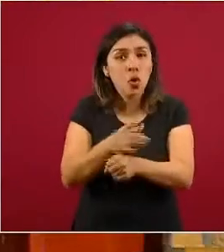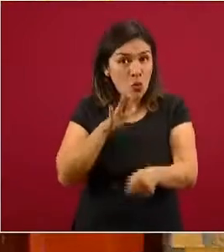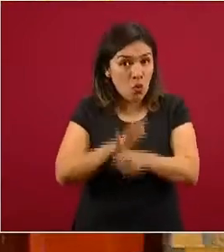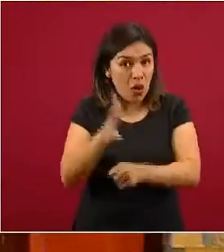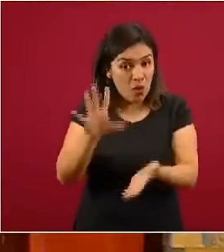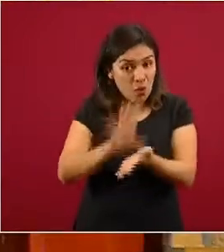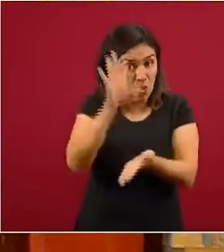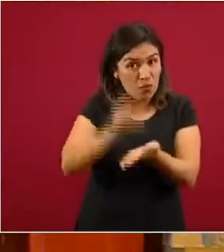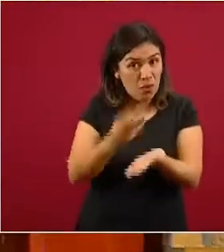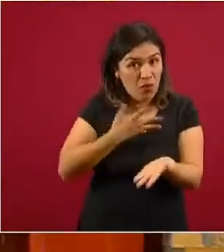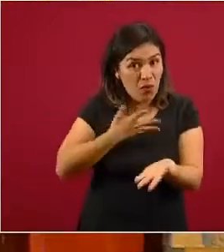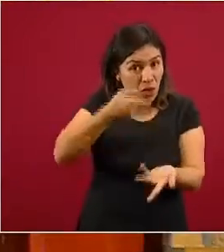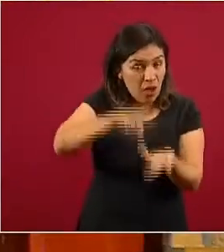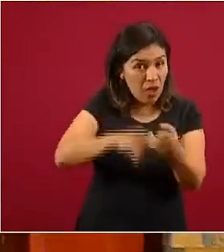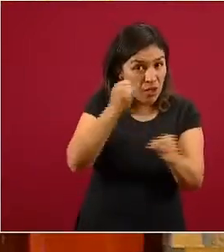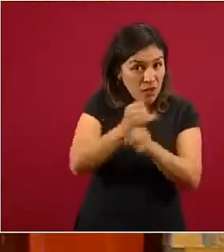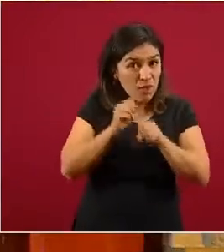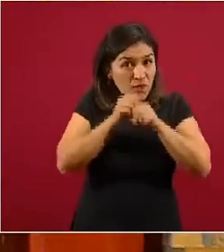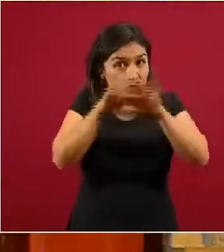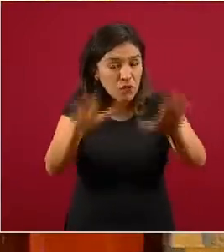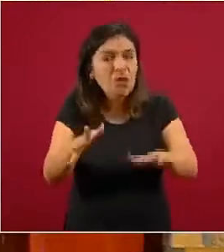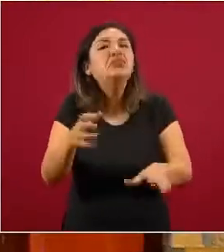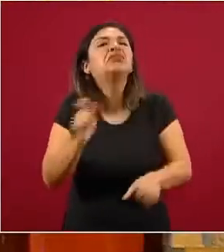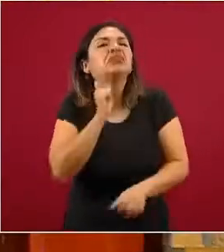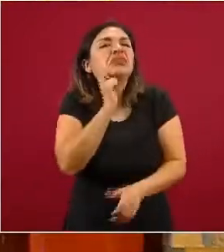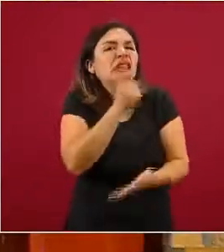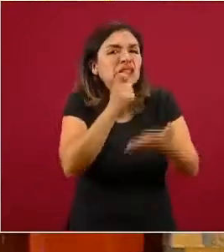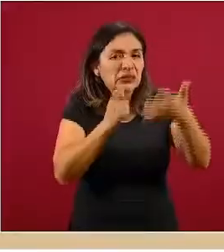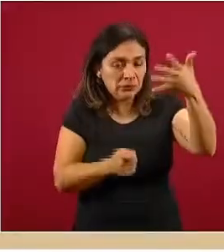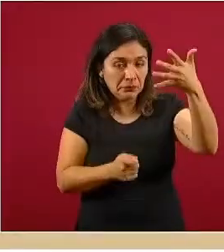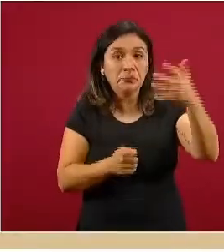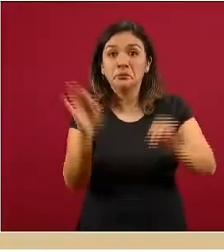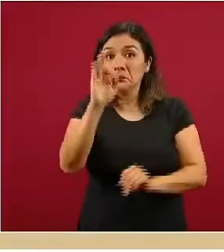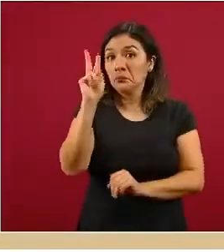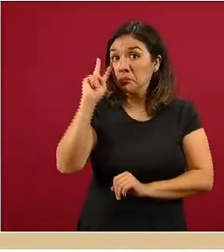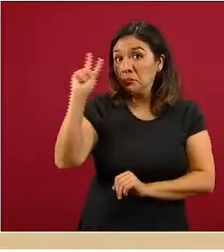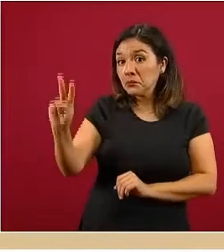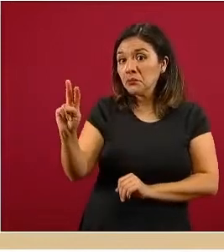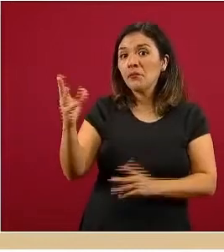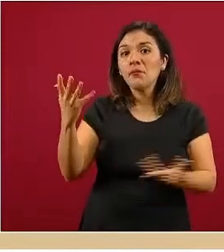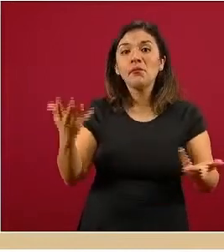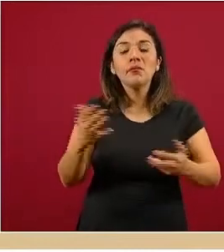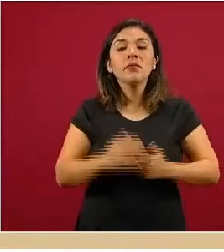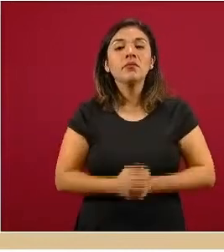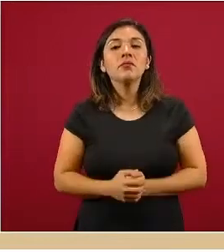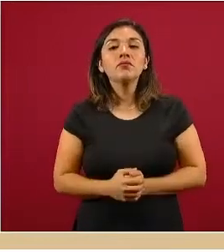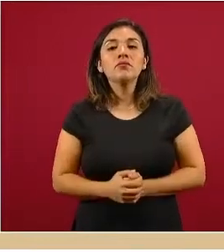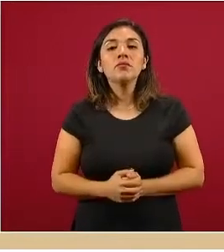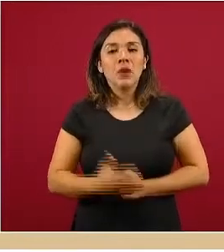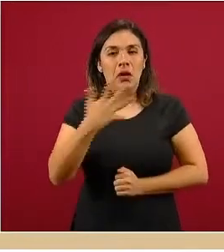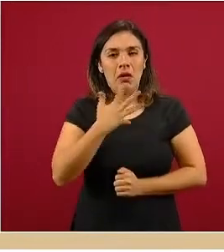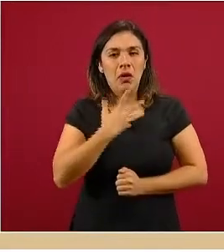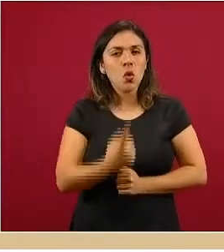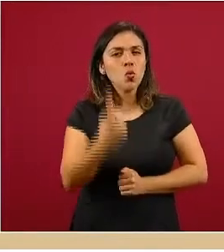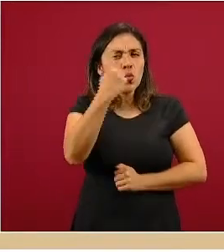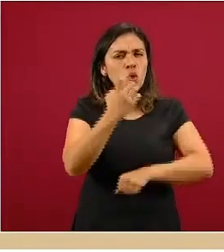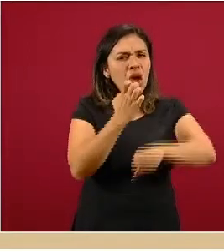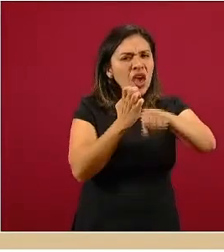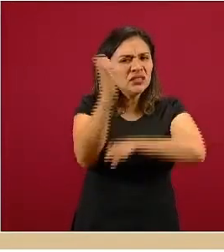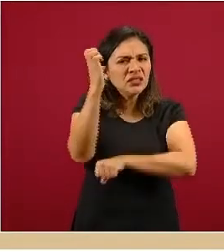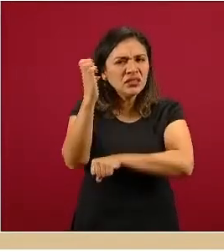también recortamos algunas semanas y estamos presentando hoy los resultados hasta la semana 31. La vez